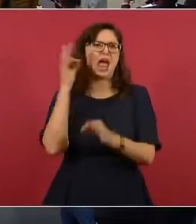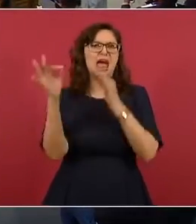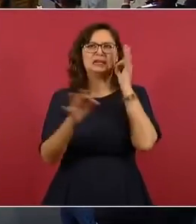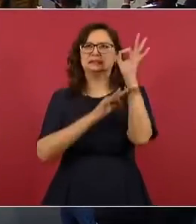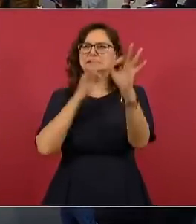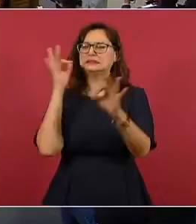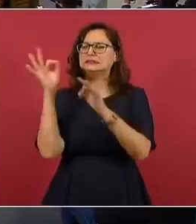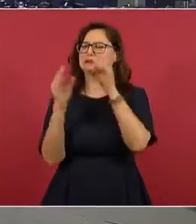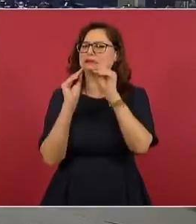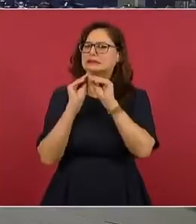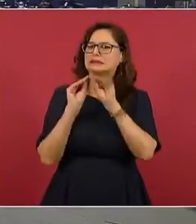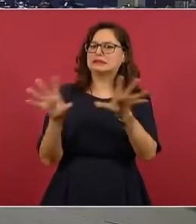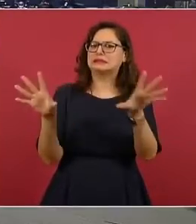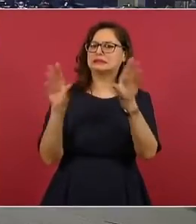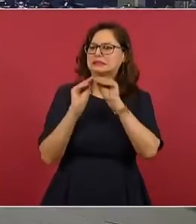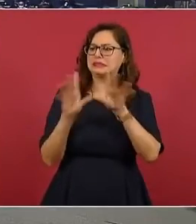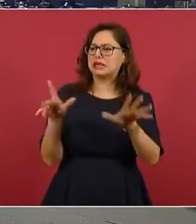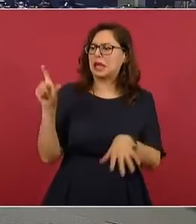que es